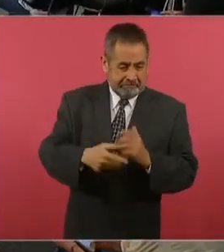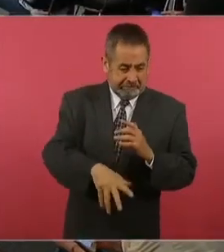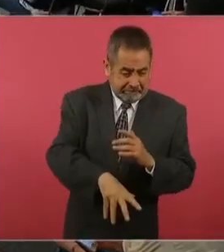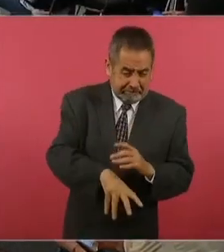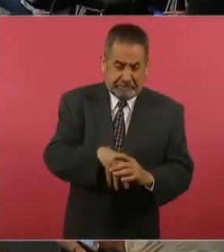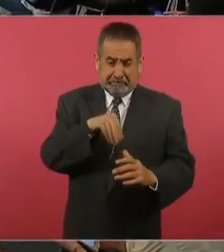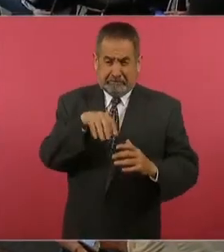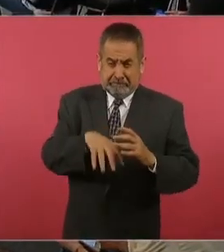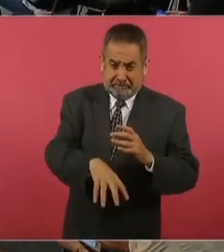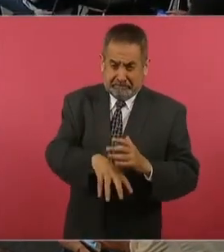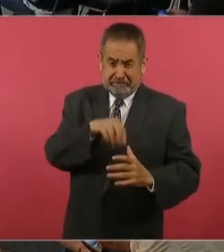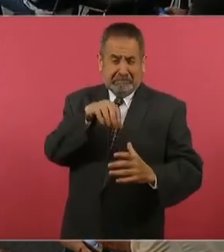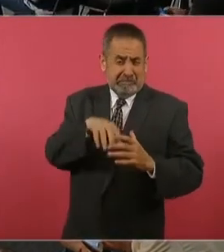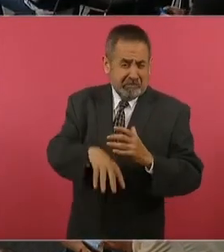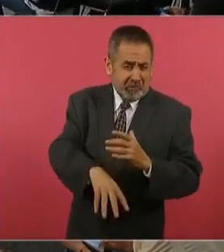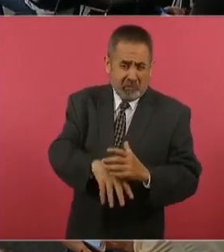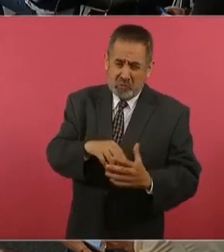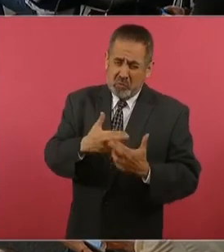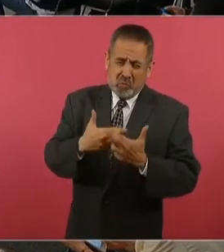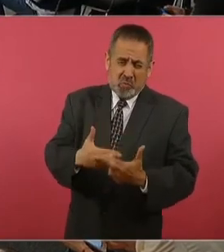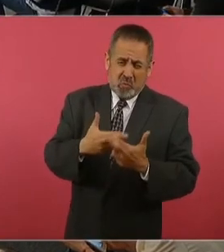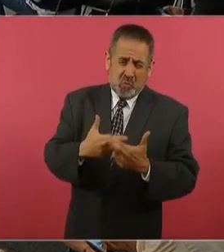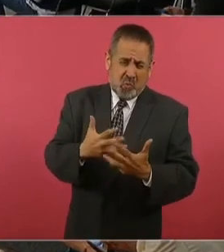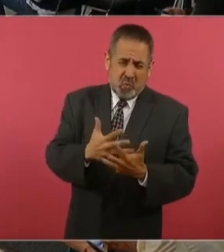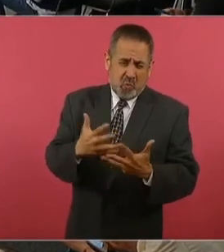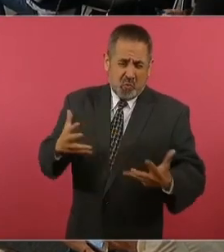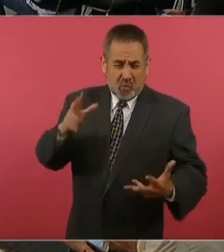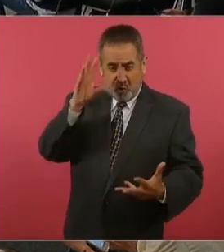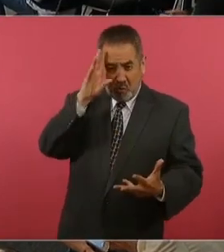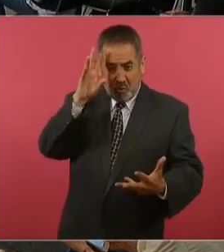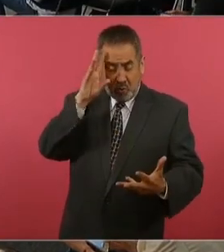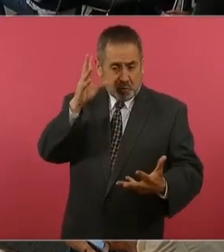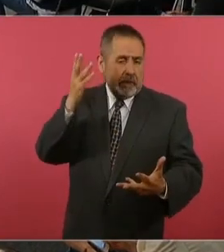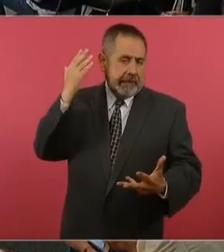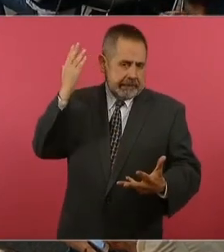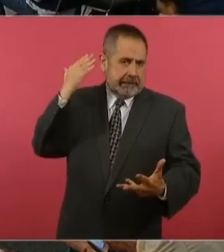extracción y además